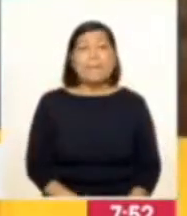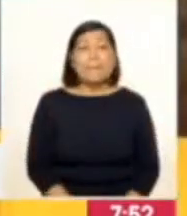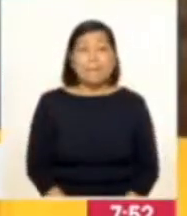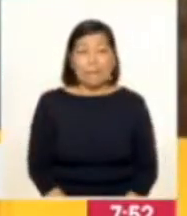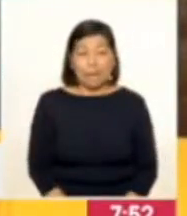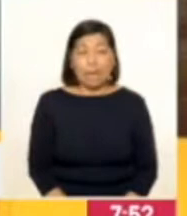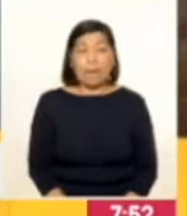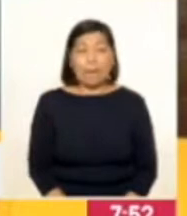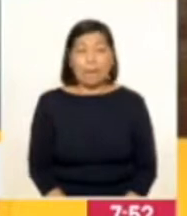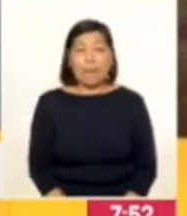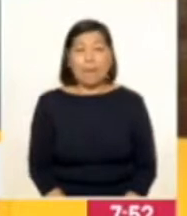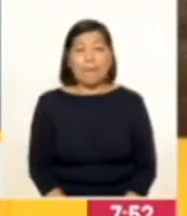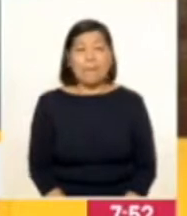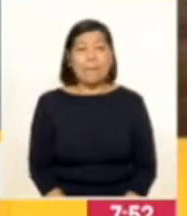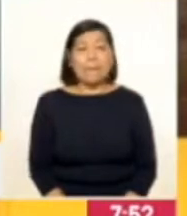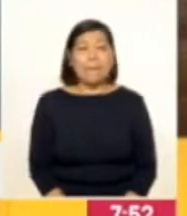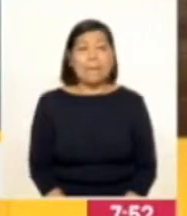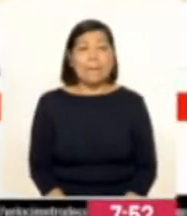director